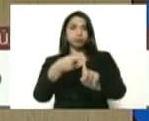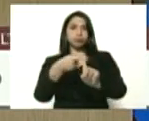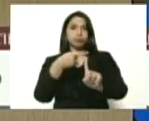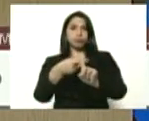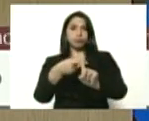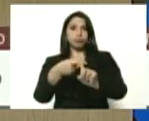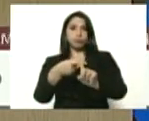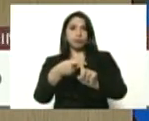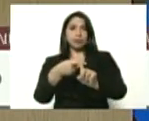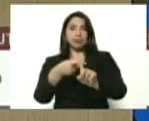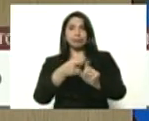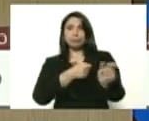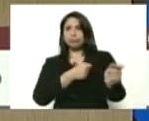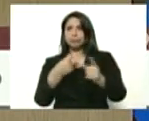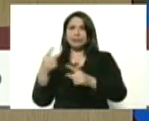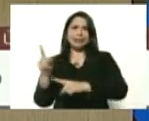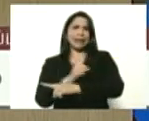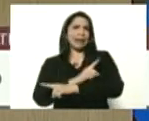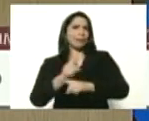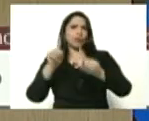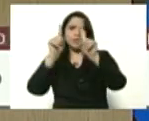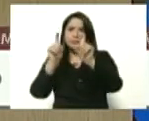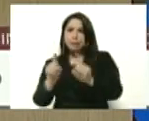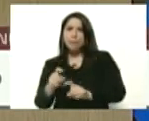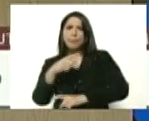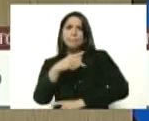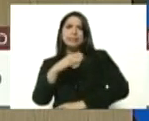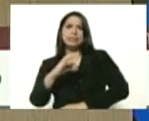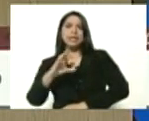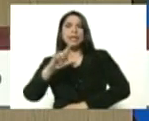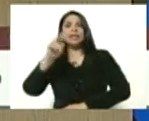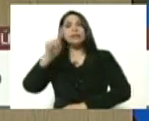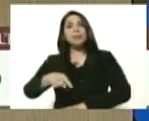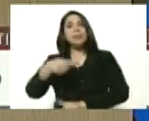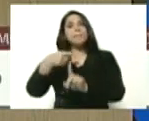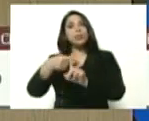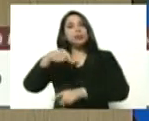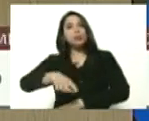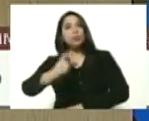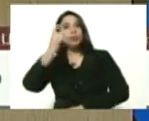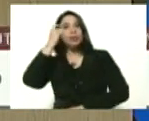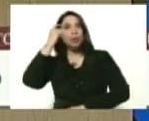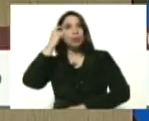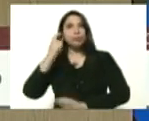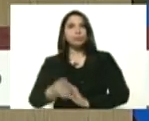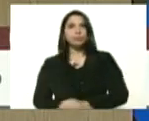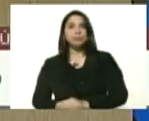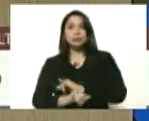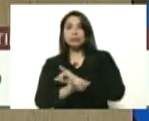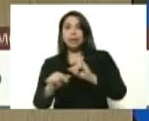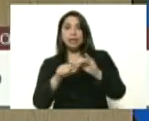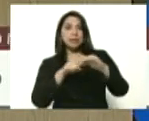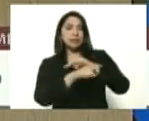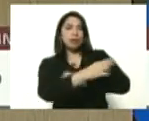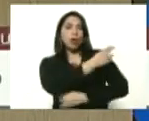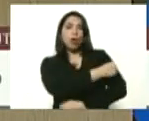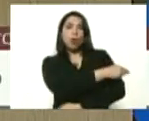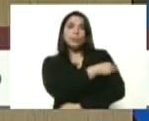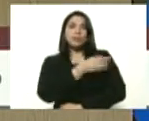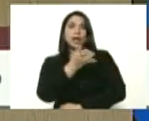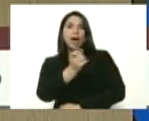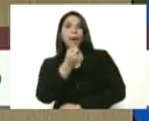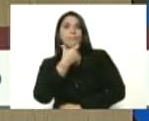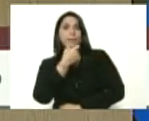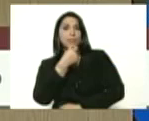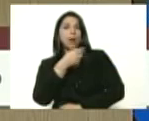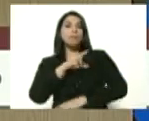e inmediatamente se le tomó PCR y dio positiva también el día de hoy. Fue ingresada y está recibiendo